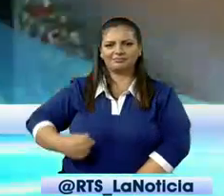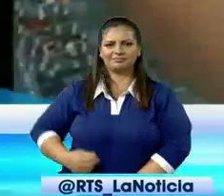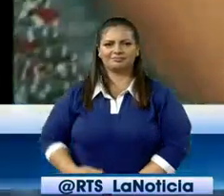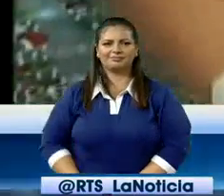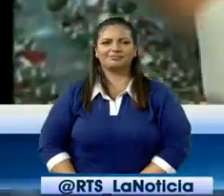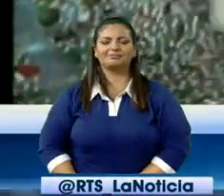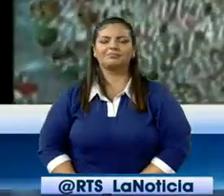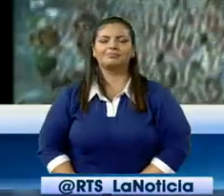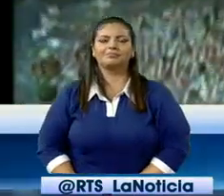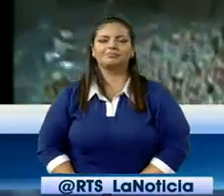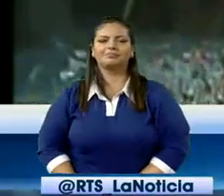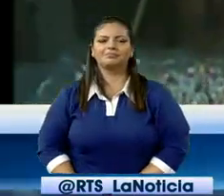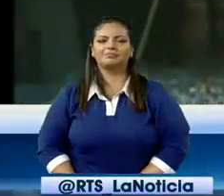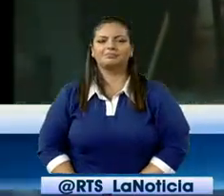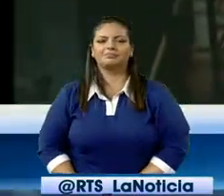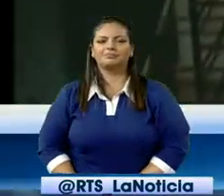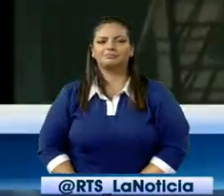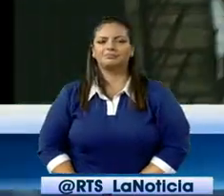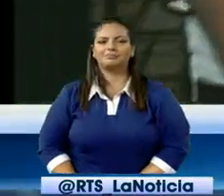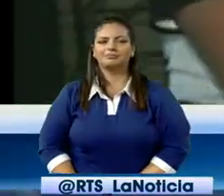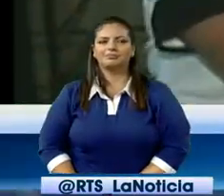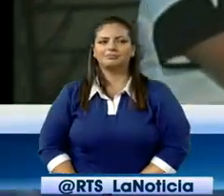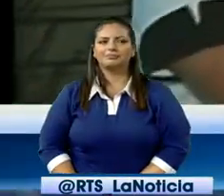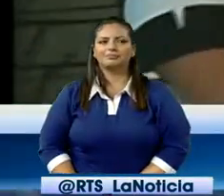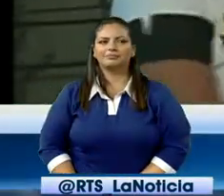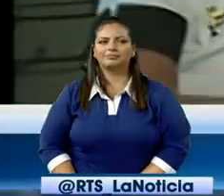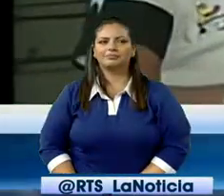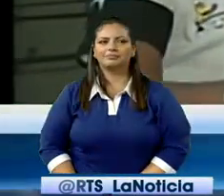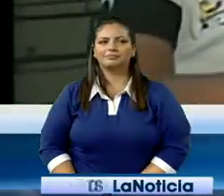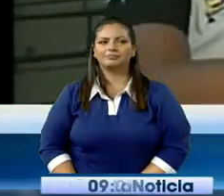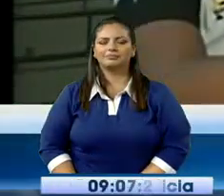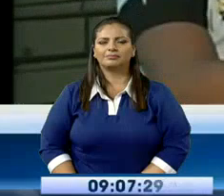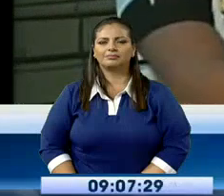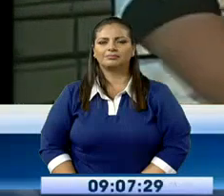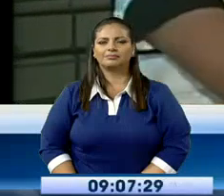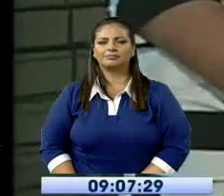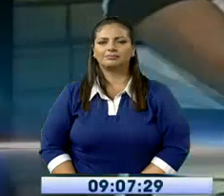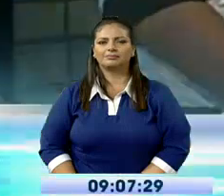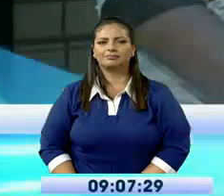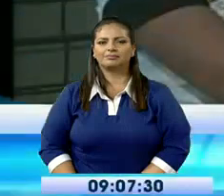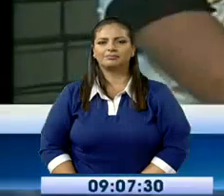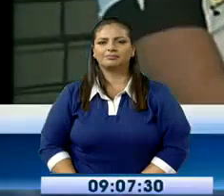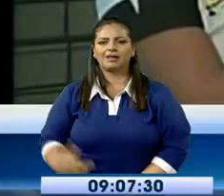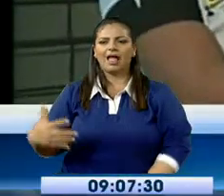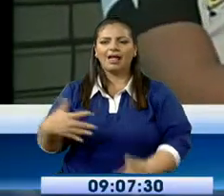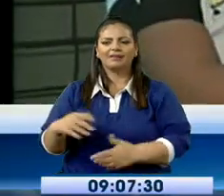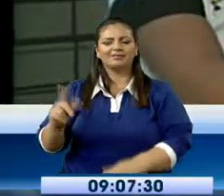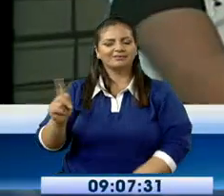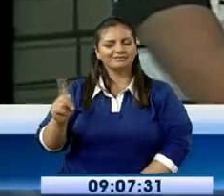cobra. A eso sí, a las culebras, créanme que es un pánico. Se me baja la presión a mí. No se asuste.